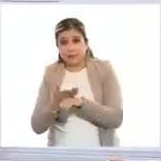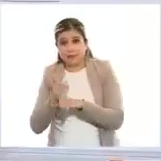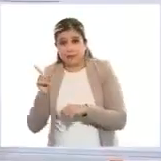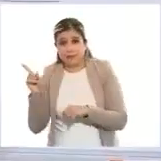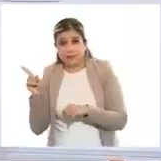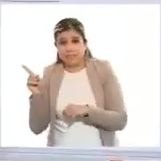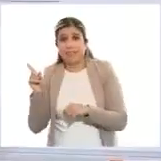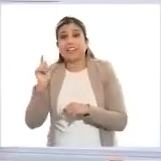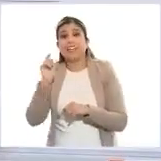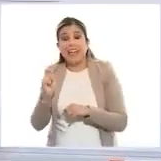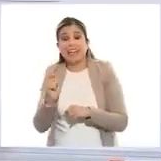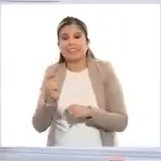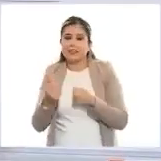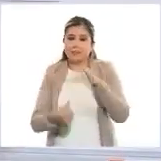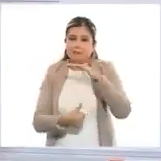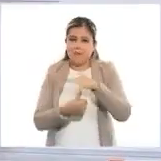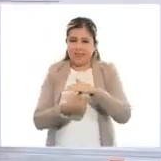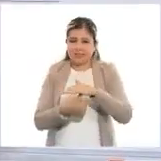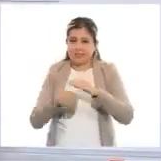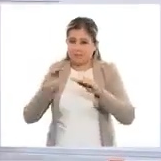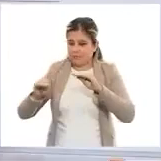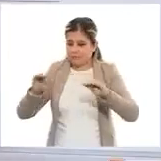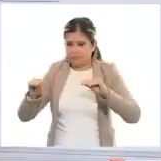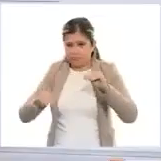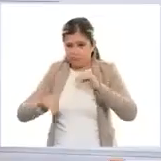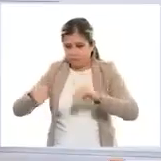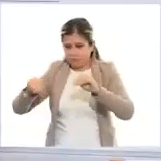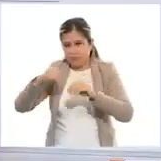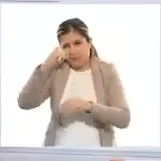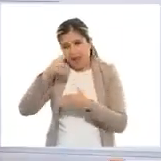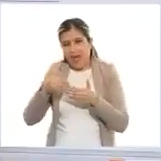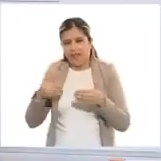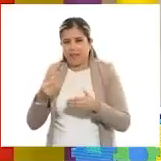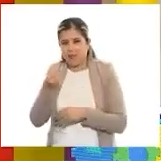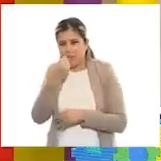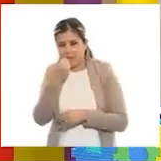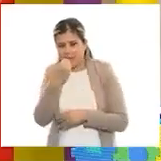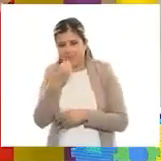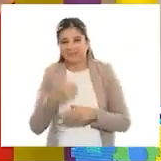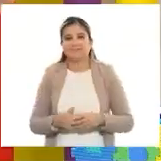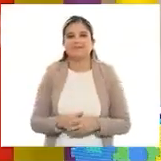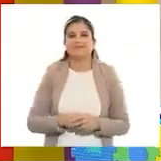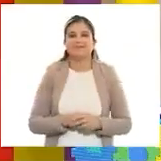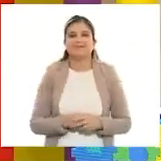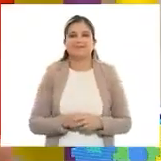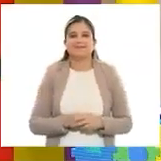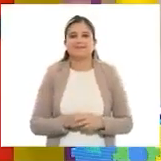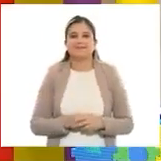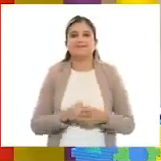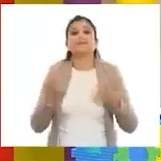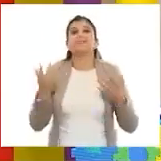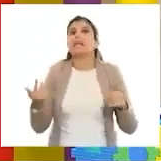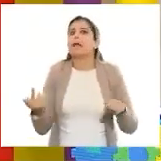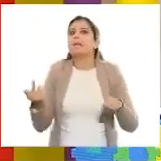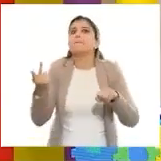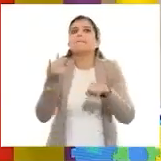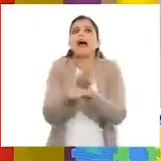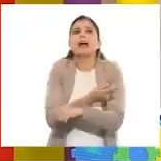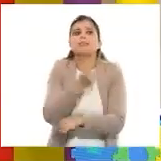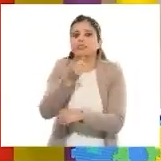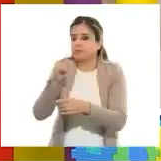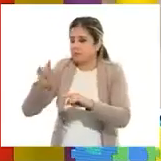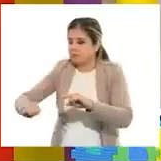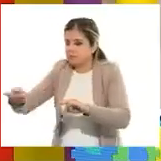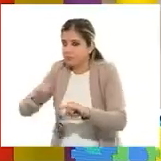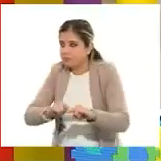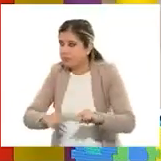es tener la mesa lista para antes de comer. Muy bien. Ahora, ¿qué pasa si no lo hace?